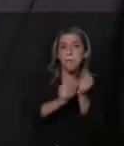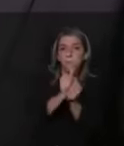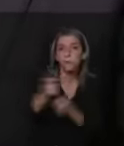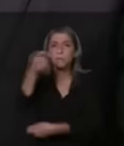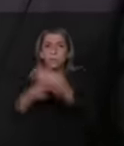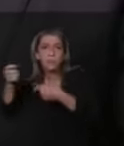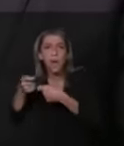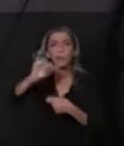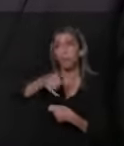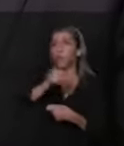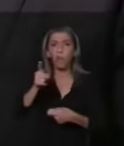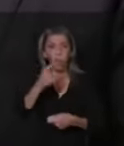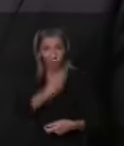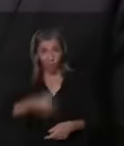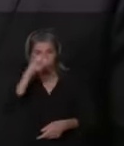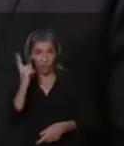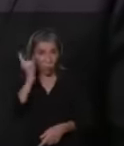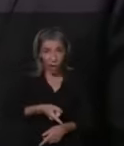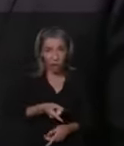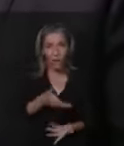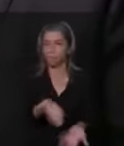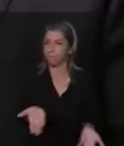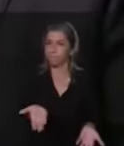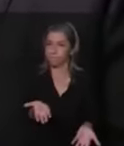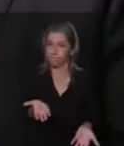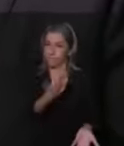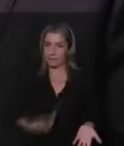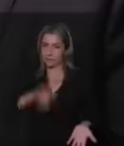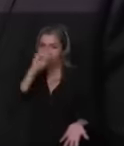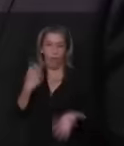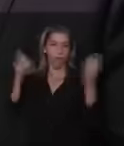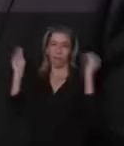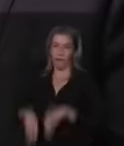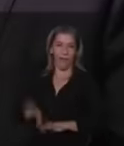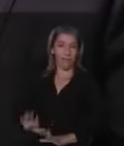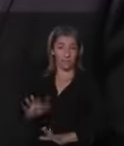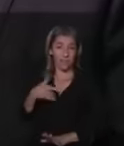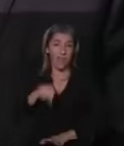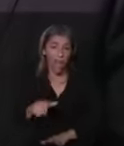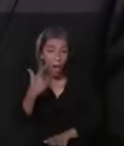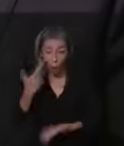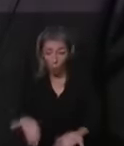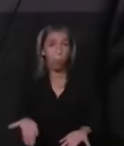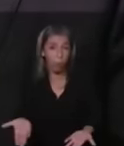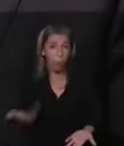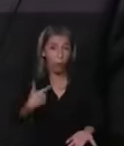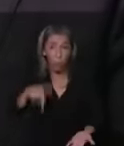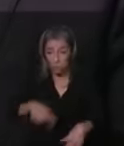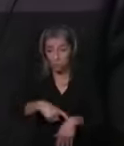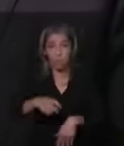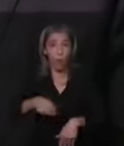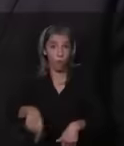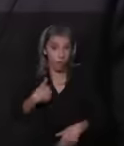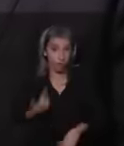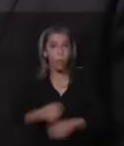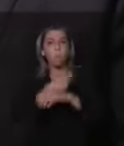no. El Estado termina siendo un estorbo. De hecho, el mejor ejemplo del estorbo que causa el Estado es lo que está pasando con el